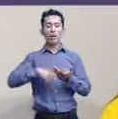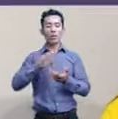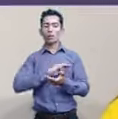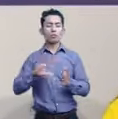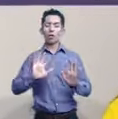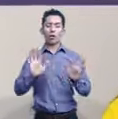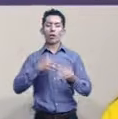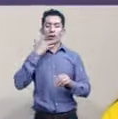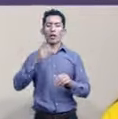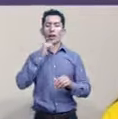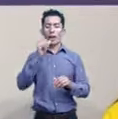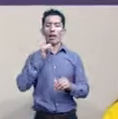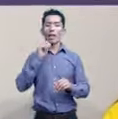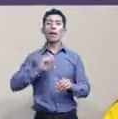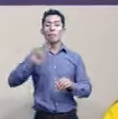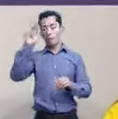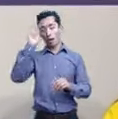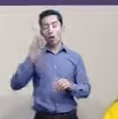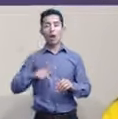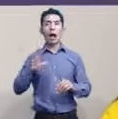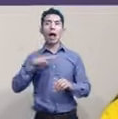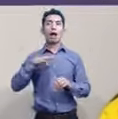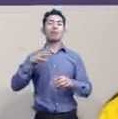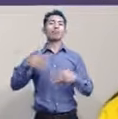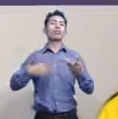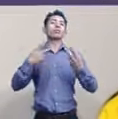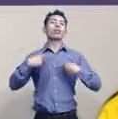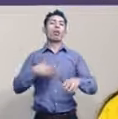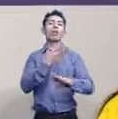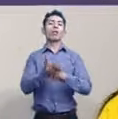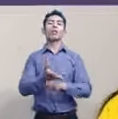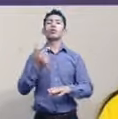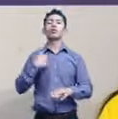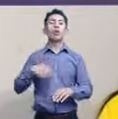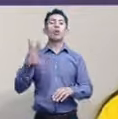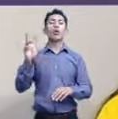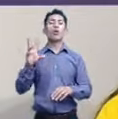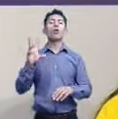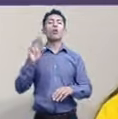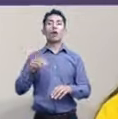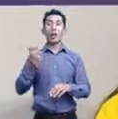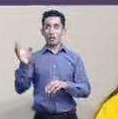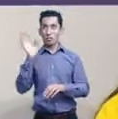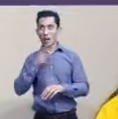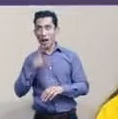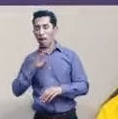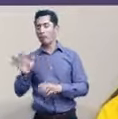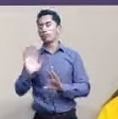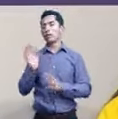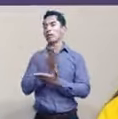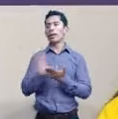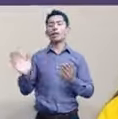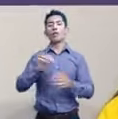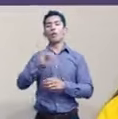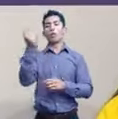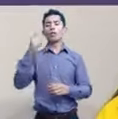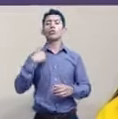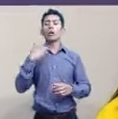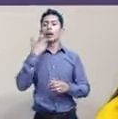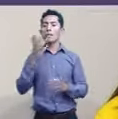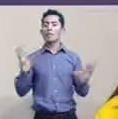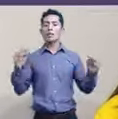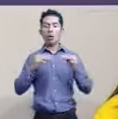municipio, que solo atraen los peores males para nuestra gente. Yo no caminaré ni apoyaré ese tipo de capitales. Haremos